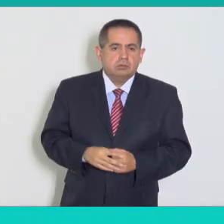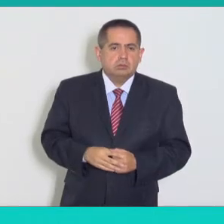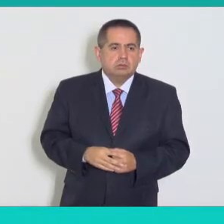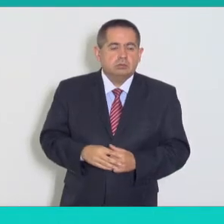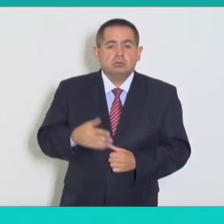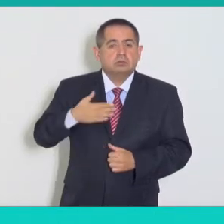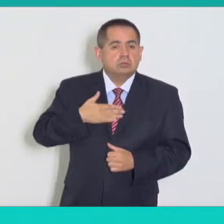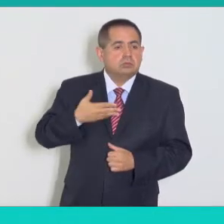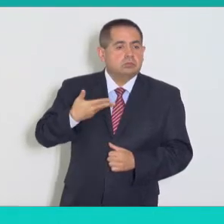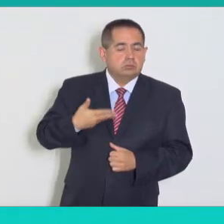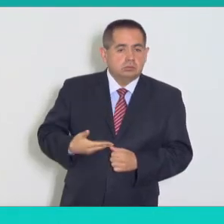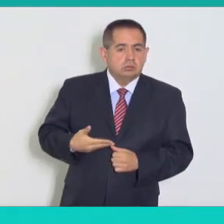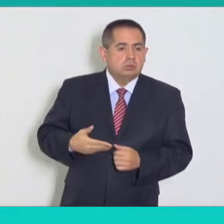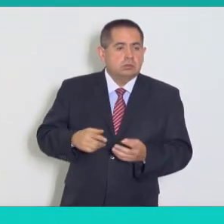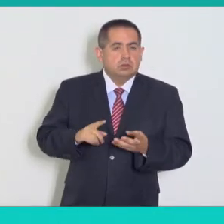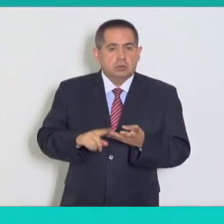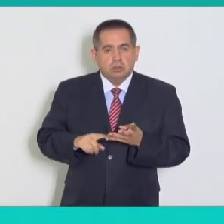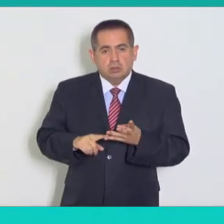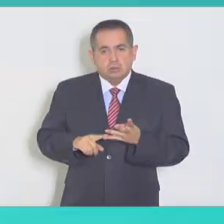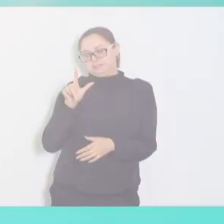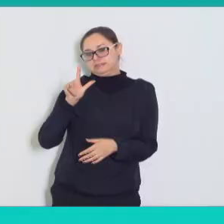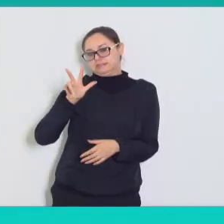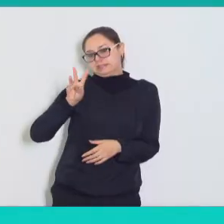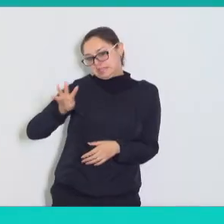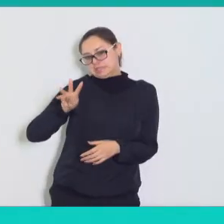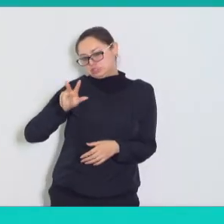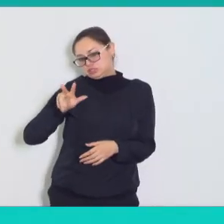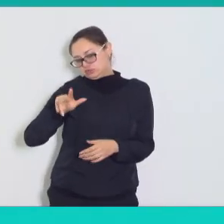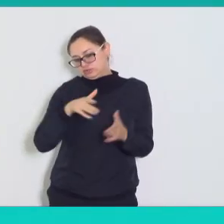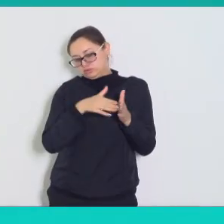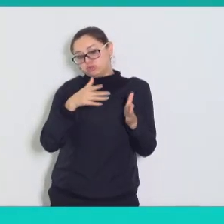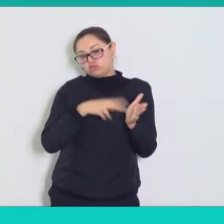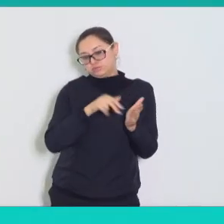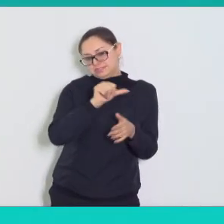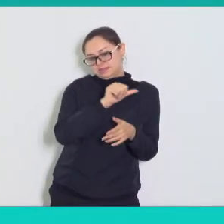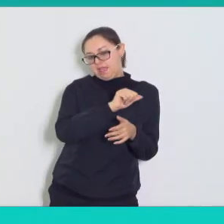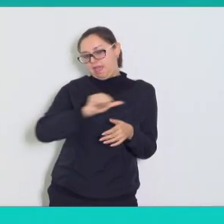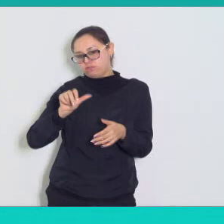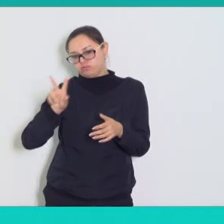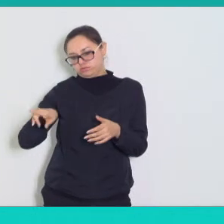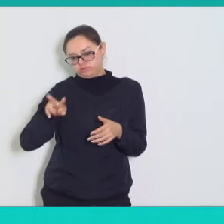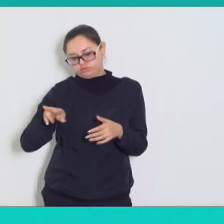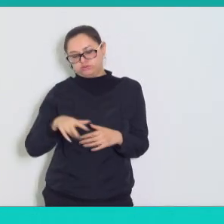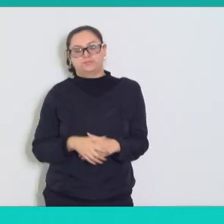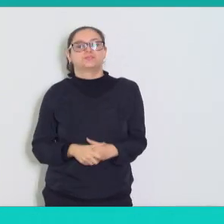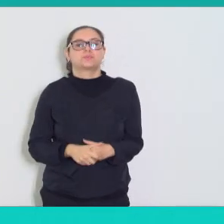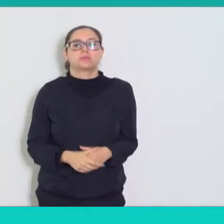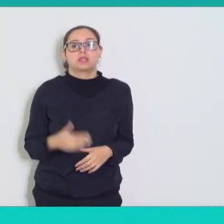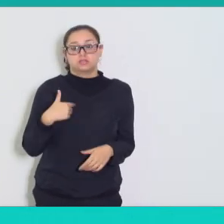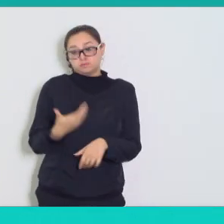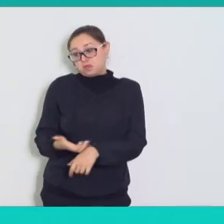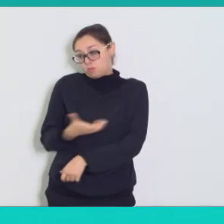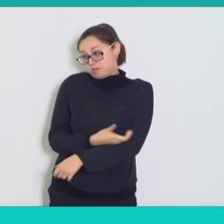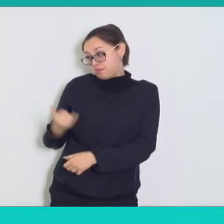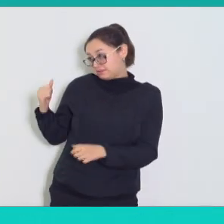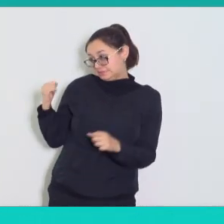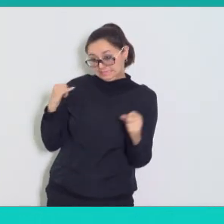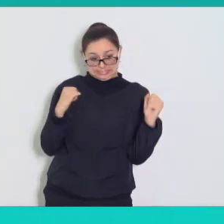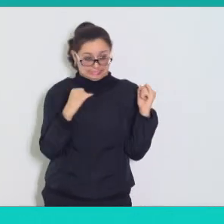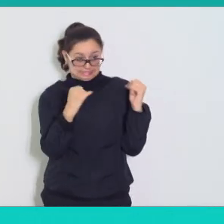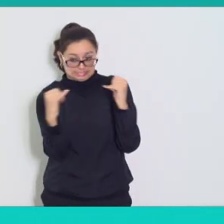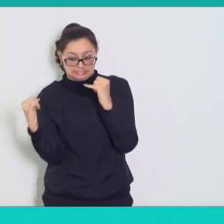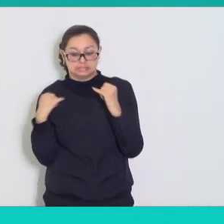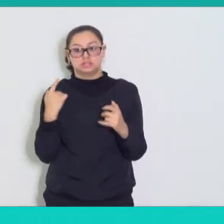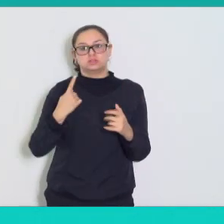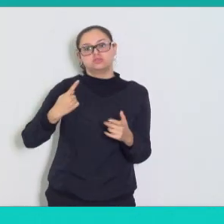proporcionado a la solicitud referida por el solicitante exigiríamos al sujeto obligado a realizar una búsqueda de la información en todas las unidades